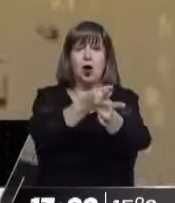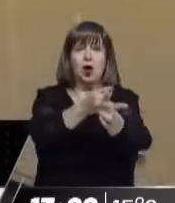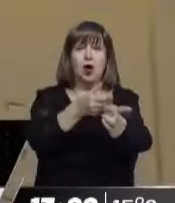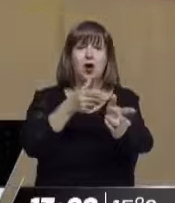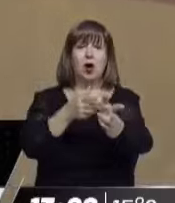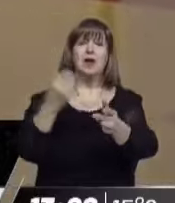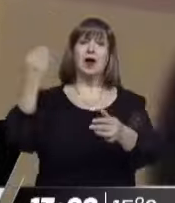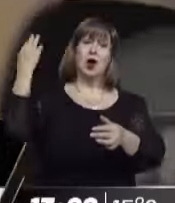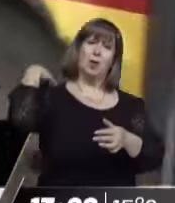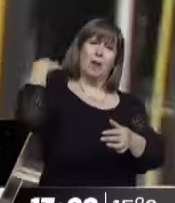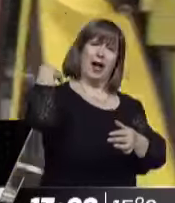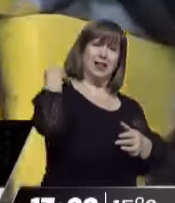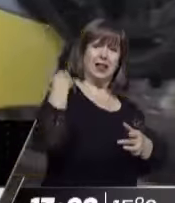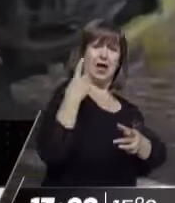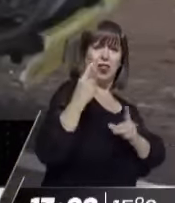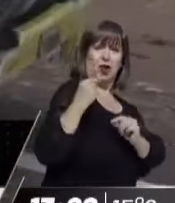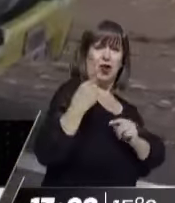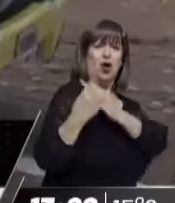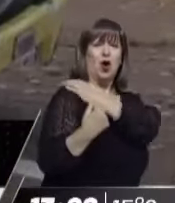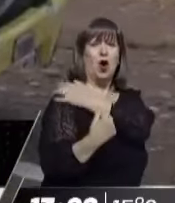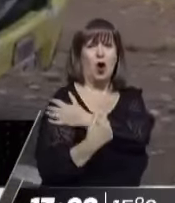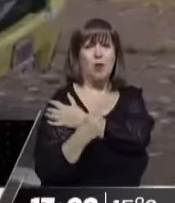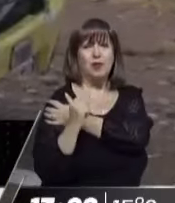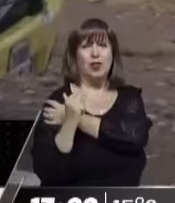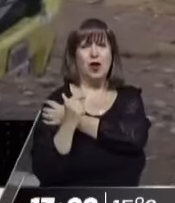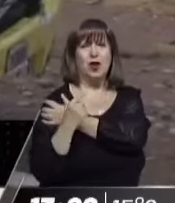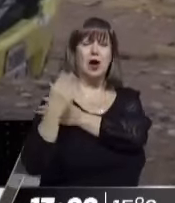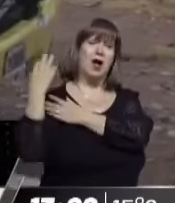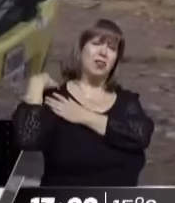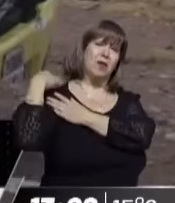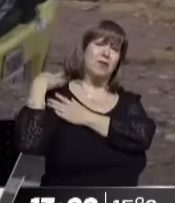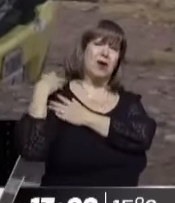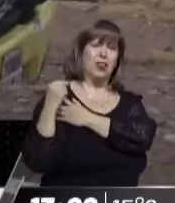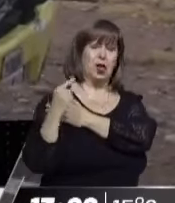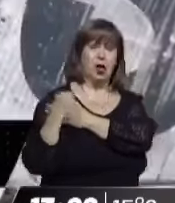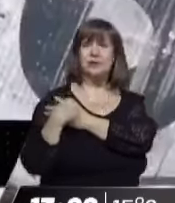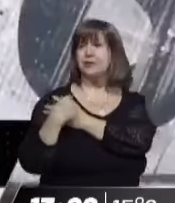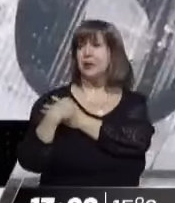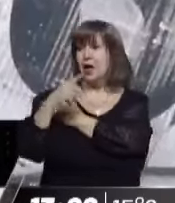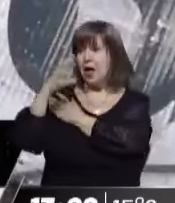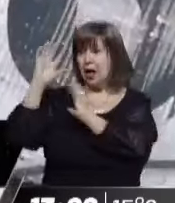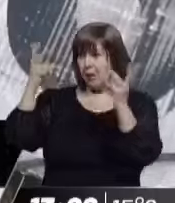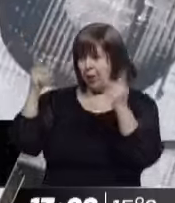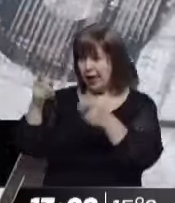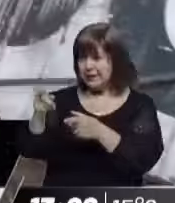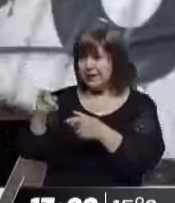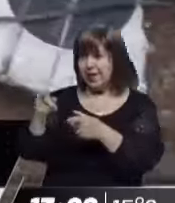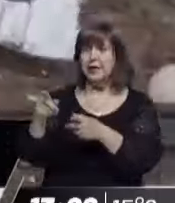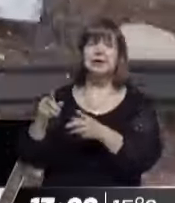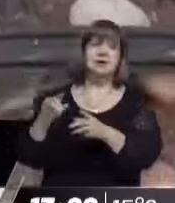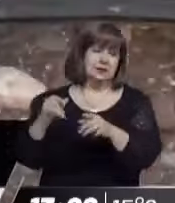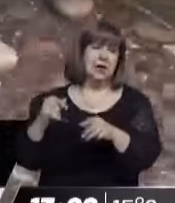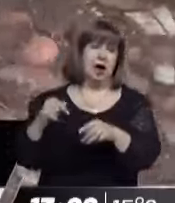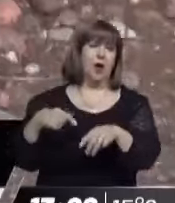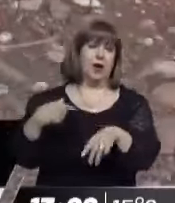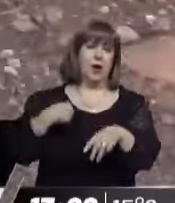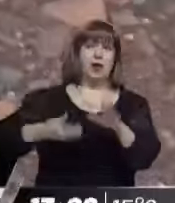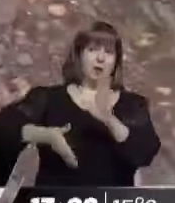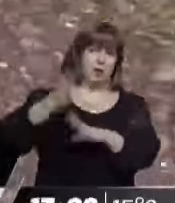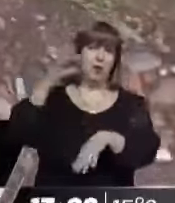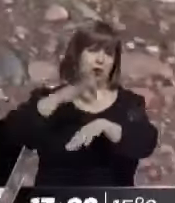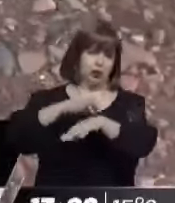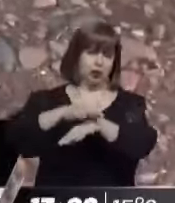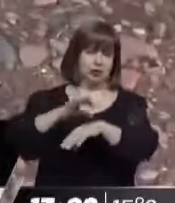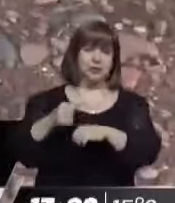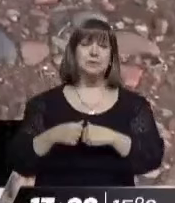golpe en la espalda, golpe en el hombro, me duele mucho la espalda, el hombro. ¿Fueron asistidos? Ahora vamos a ir al médico. Yo